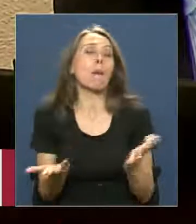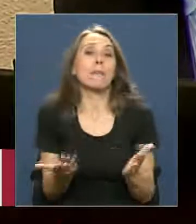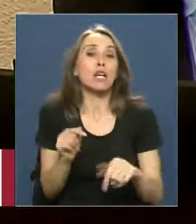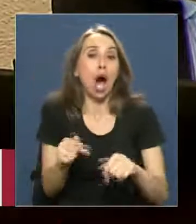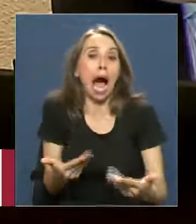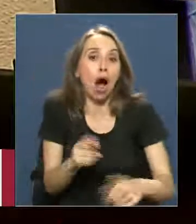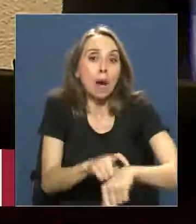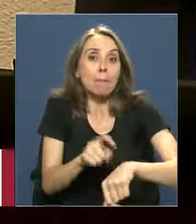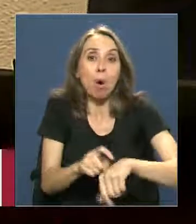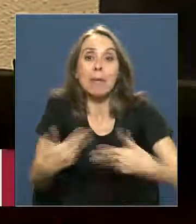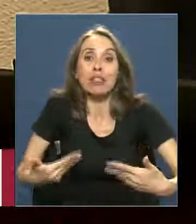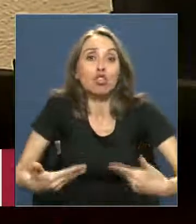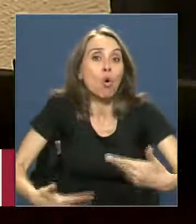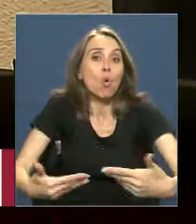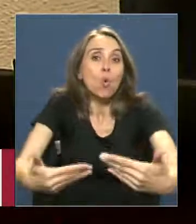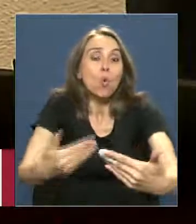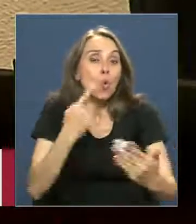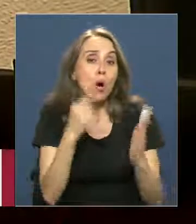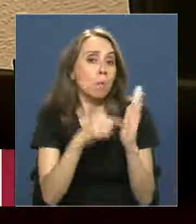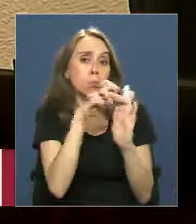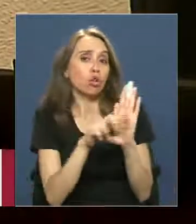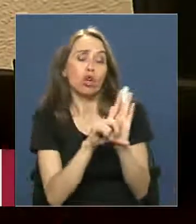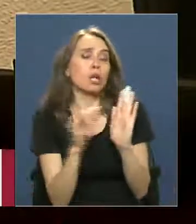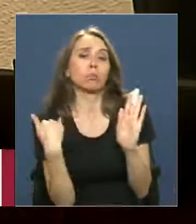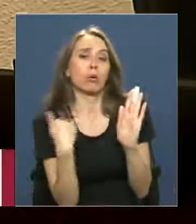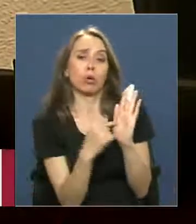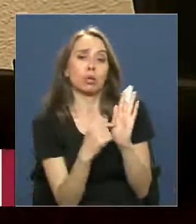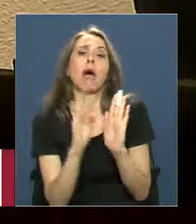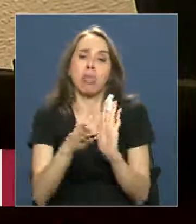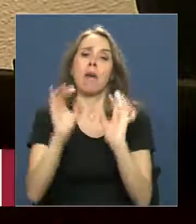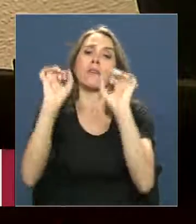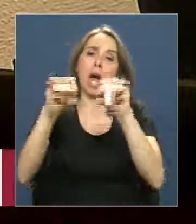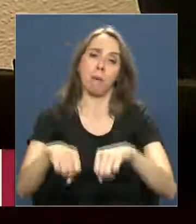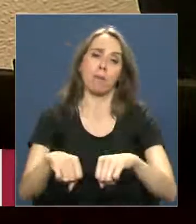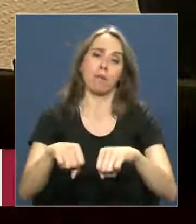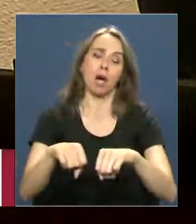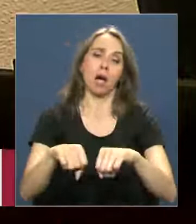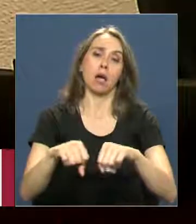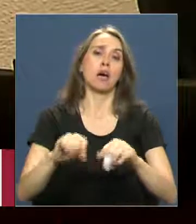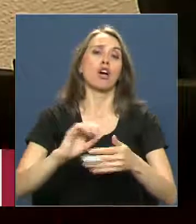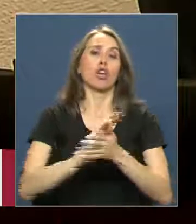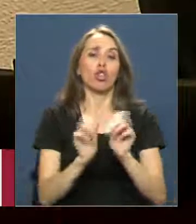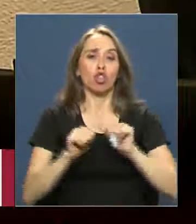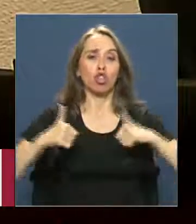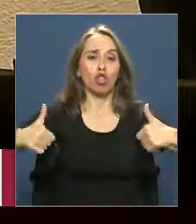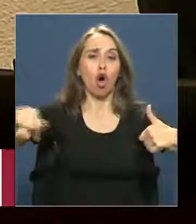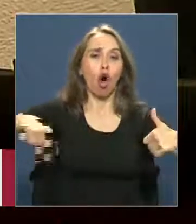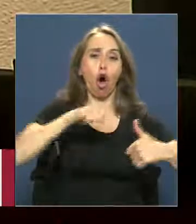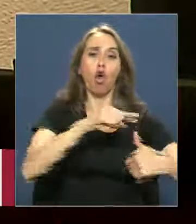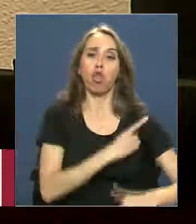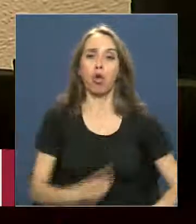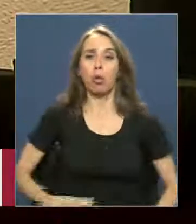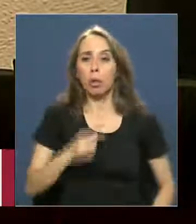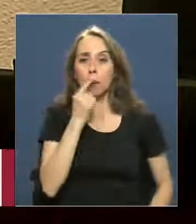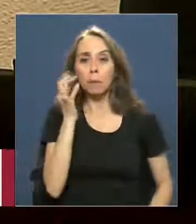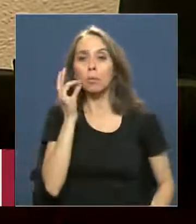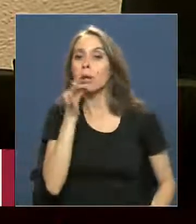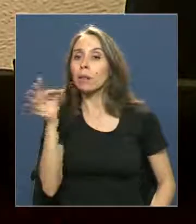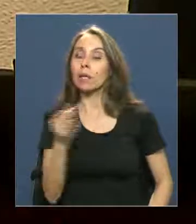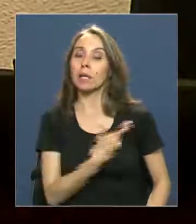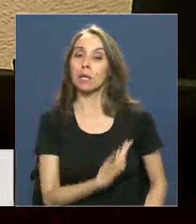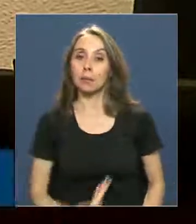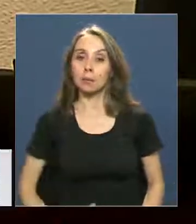de los hechos, hoy día este proyecto como está deberá ser aprobado por todos los diputados y diputadas. He dicho, presidente.